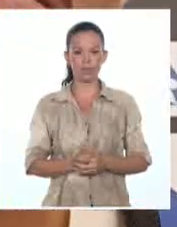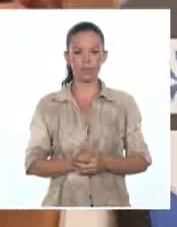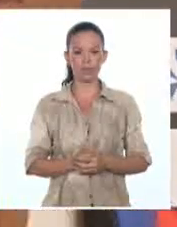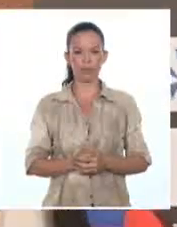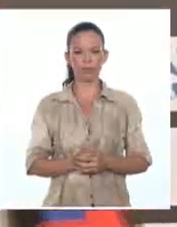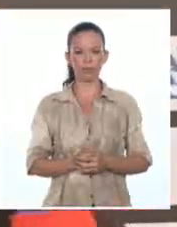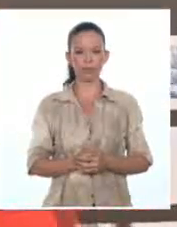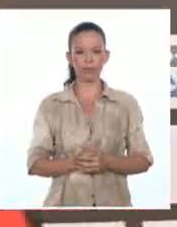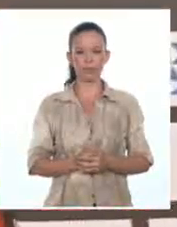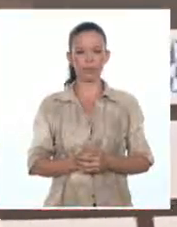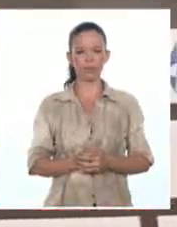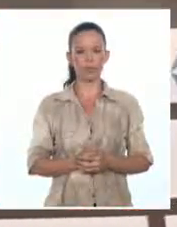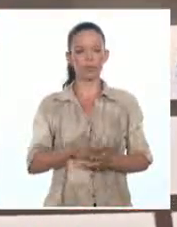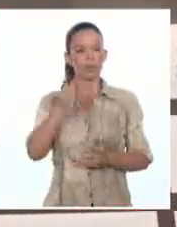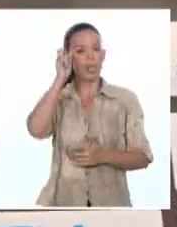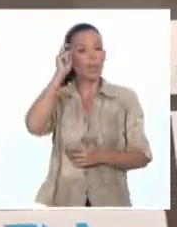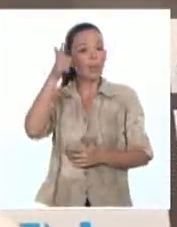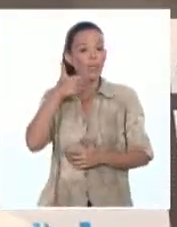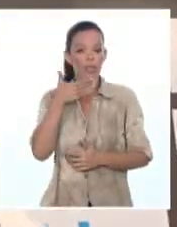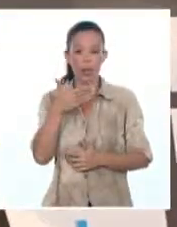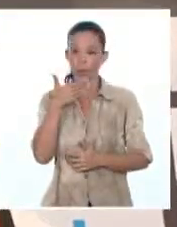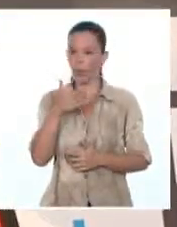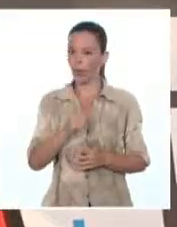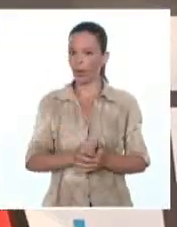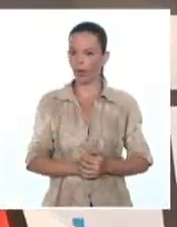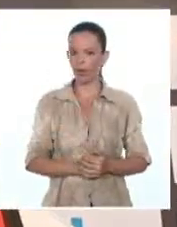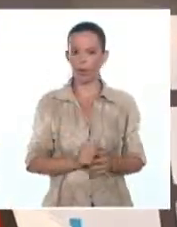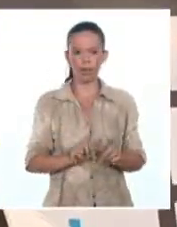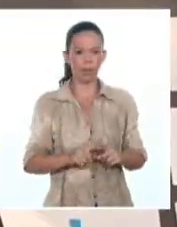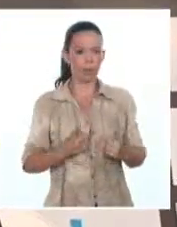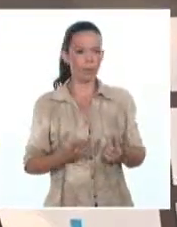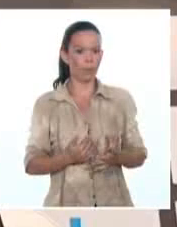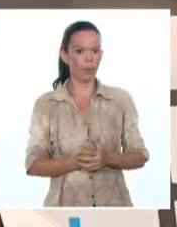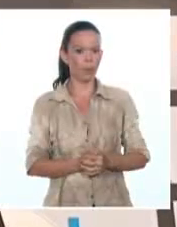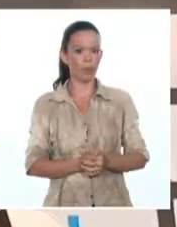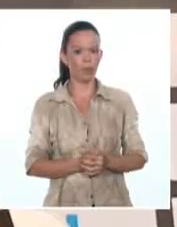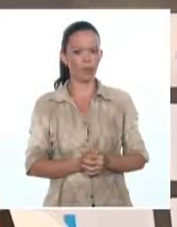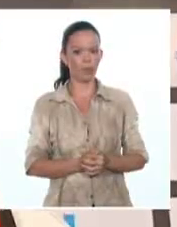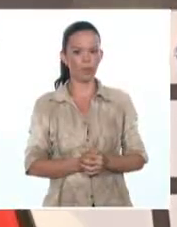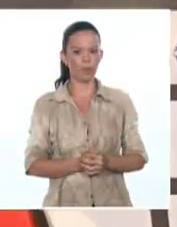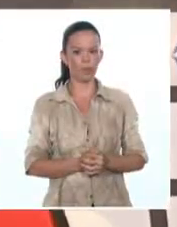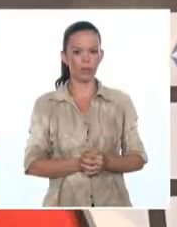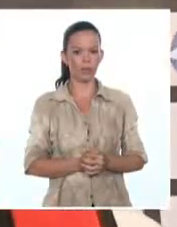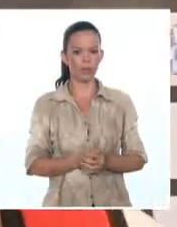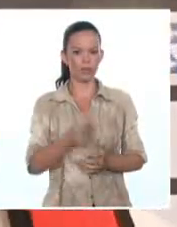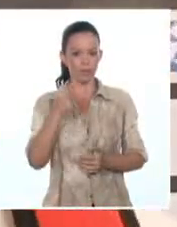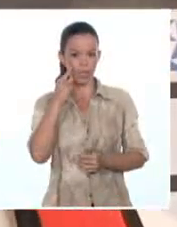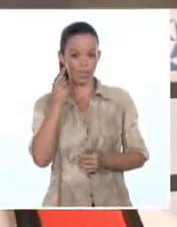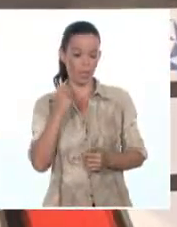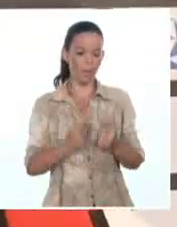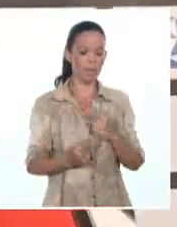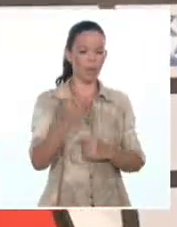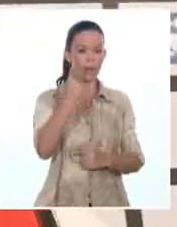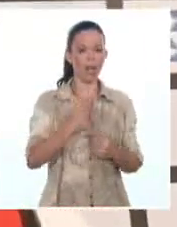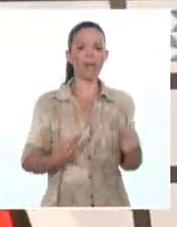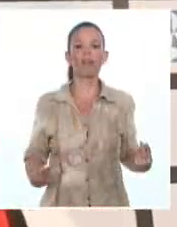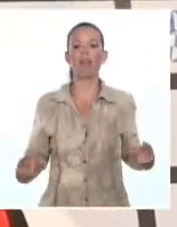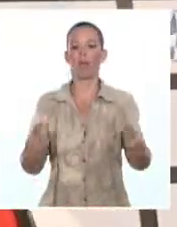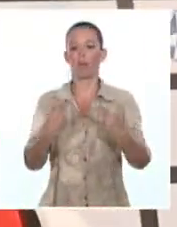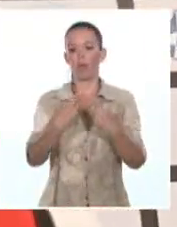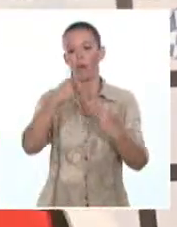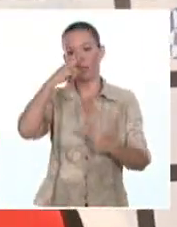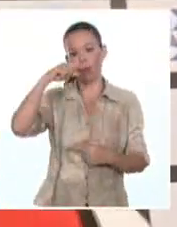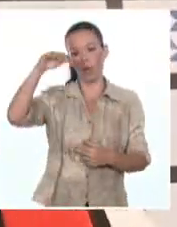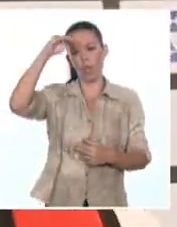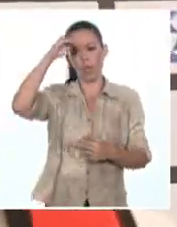muy buena ya que cumple una meta Se vino incorporando un mundial de Marvel por primera vez en realidad la